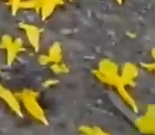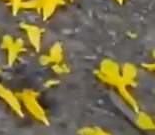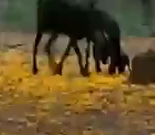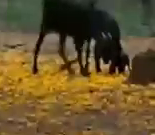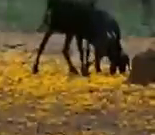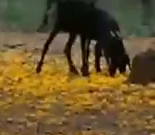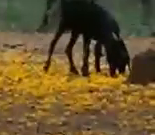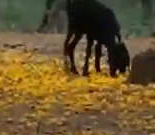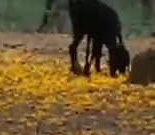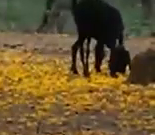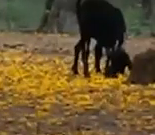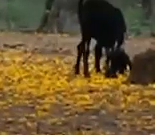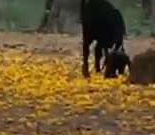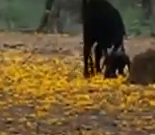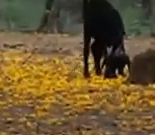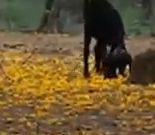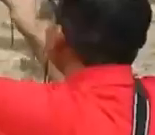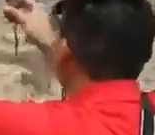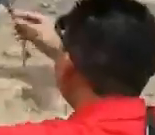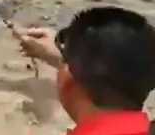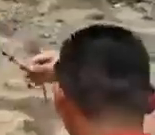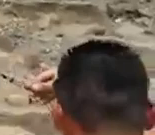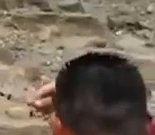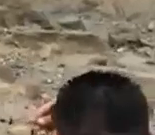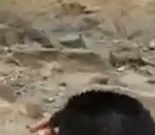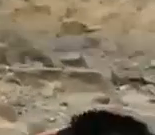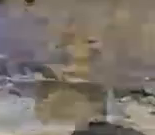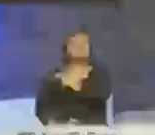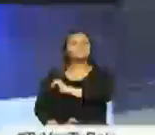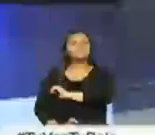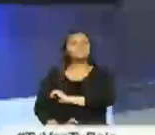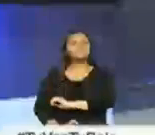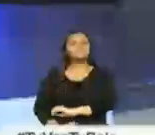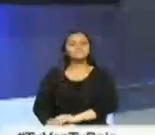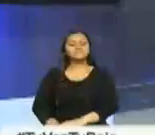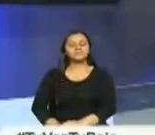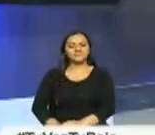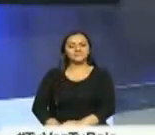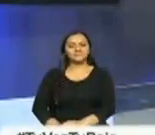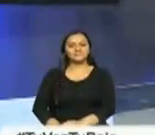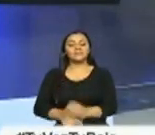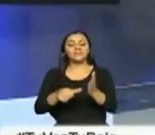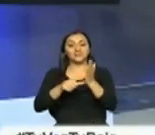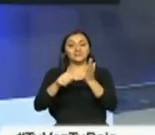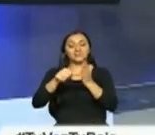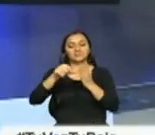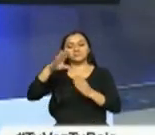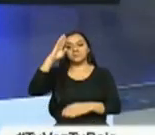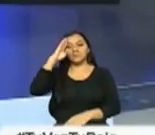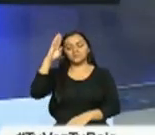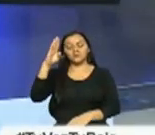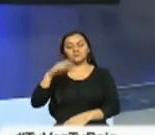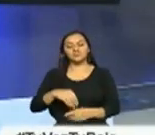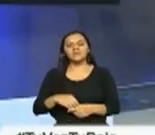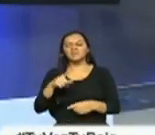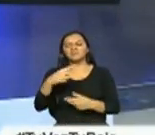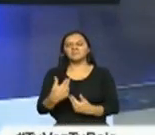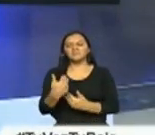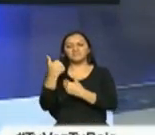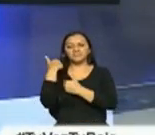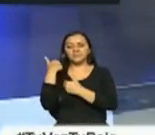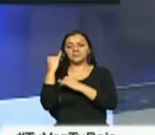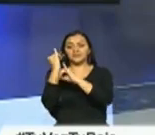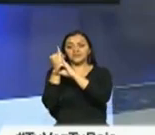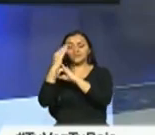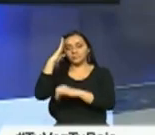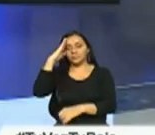mundos. Caterina Morejón, Noticiero Ciudadano. El Ministerio del Interior y la Policía Nacional